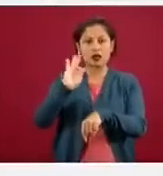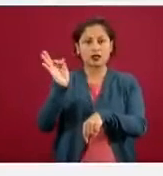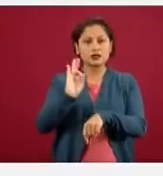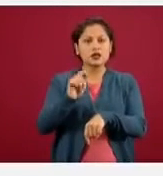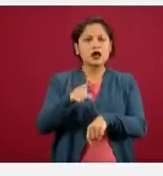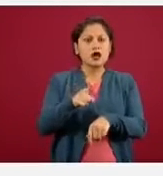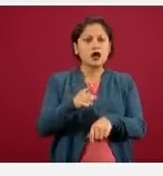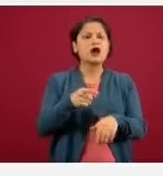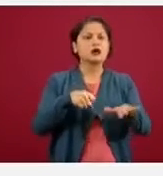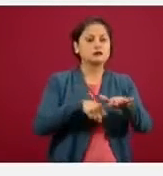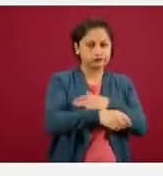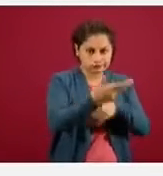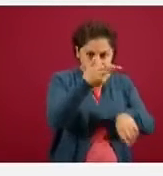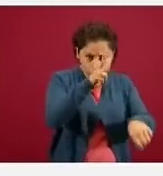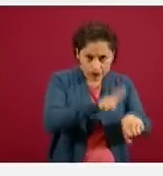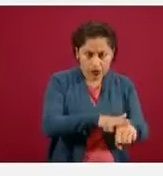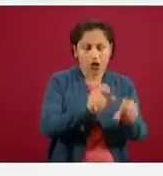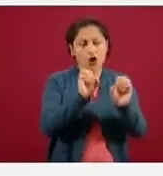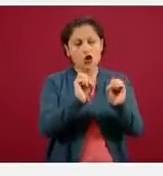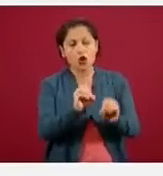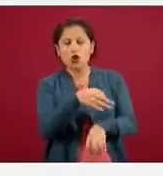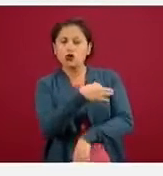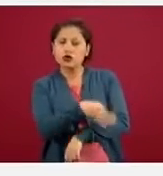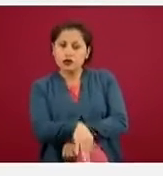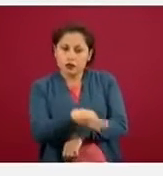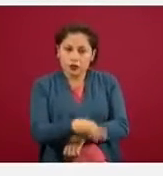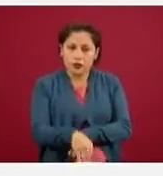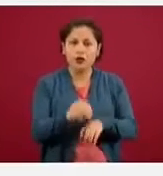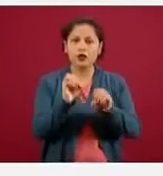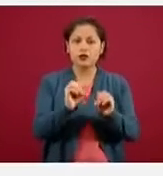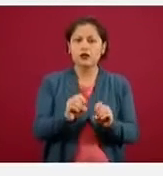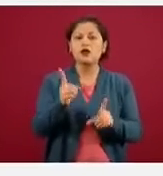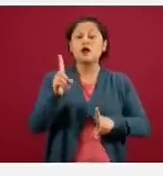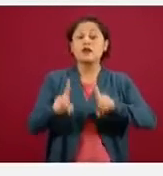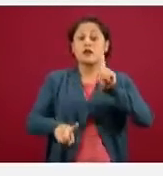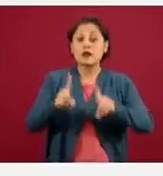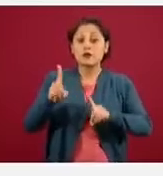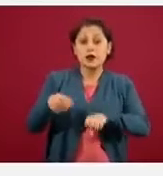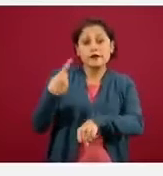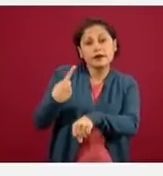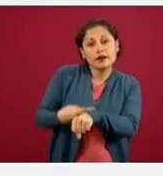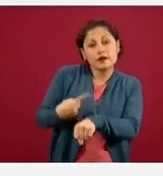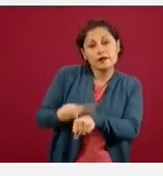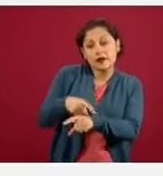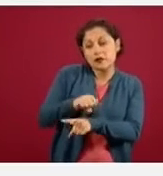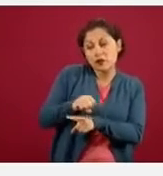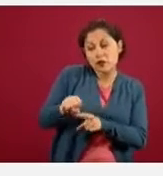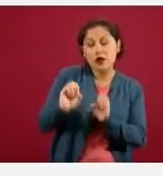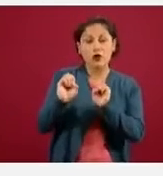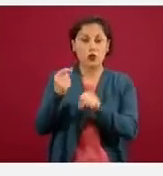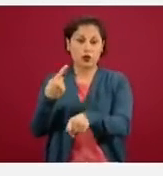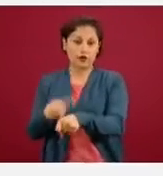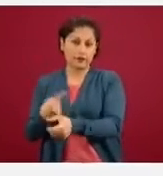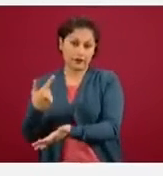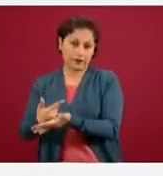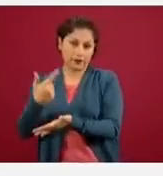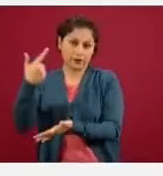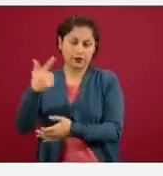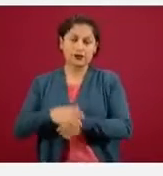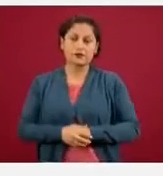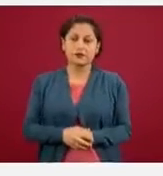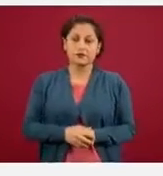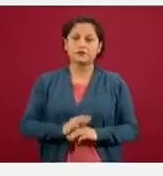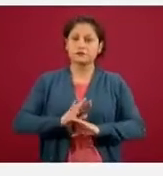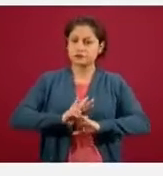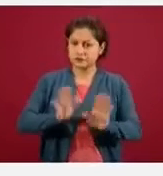cual nos representa a su vez una enfermedad grave, una enfermedad leve. Y ya veníamos